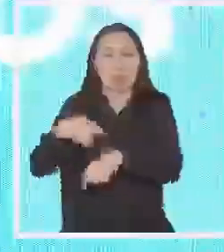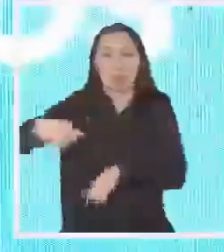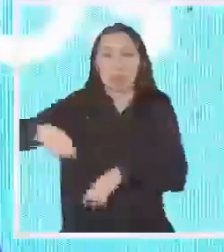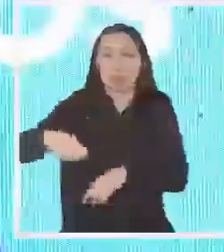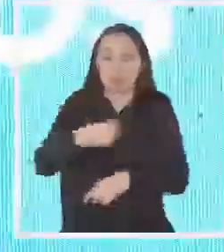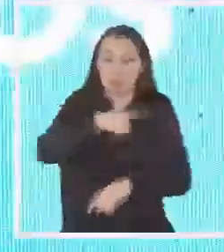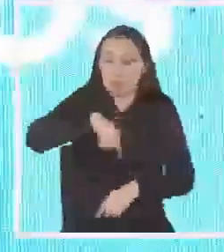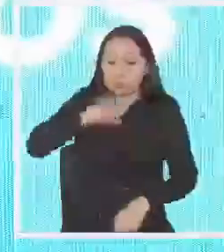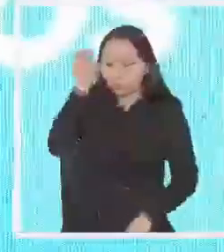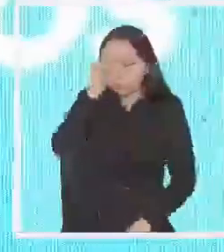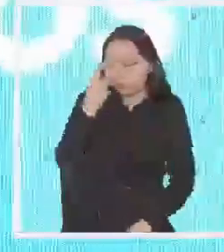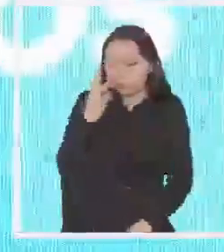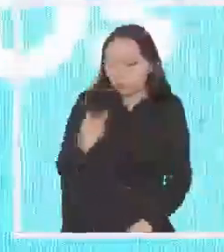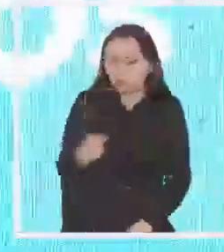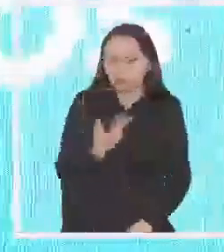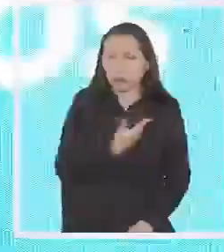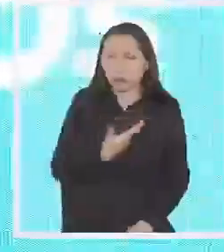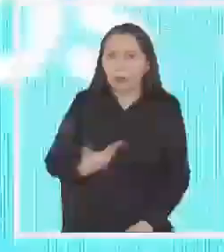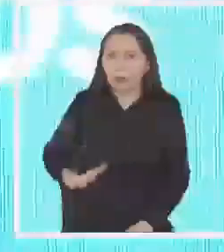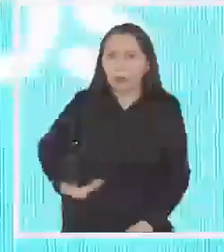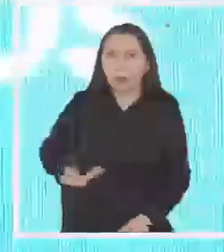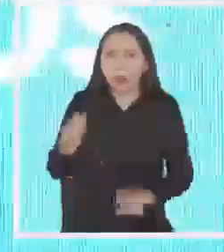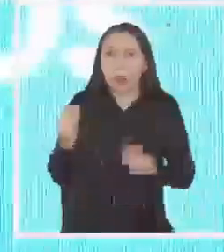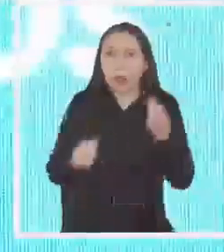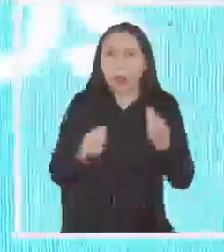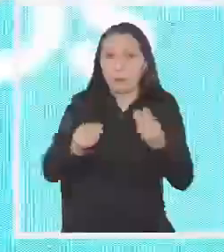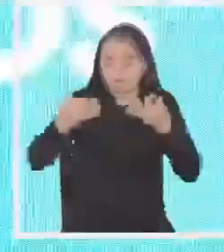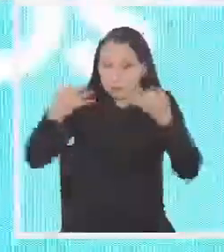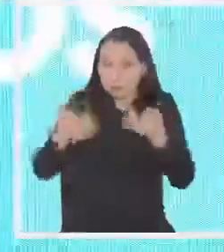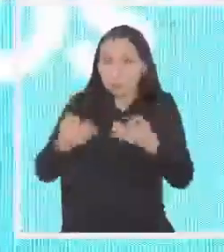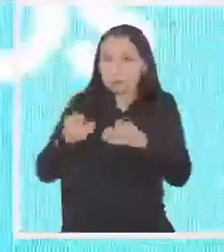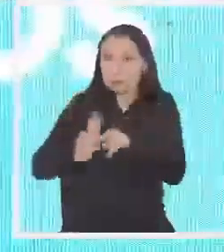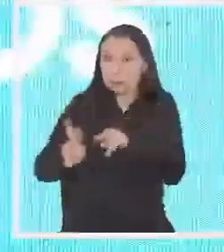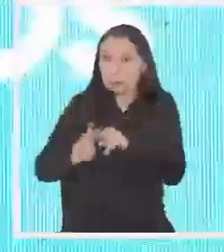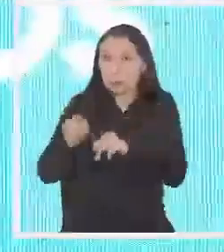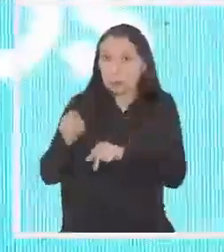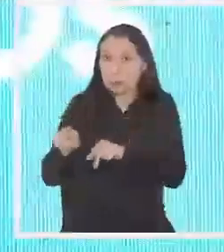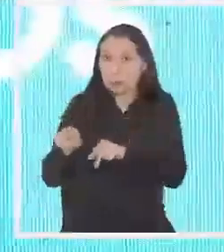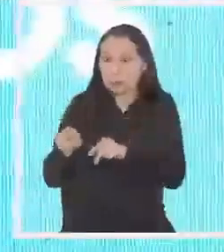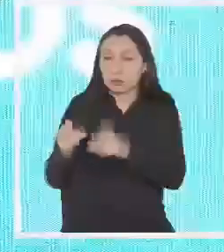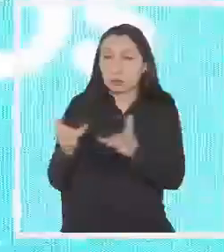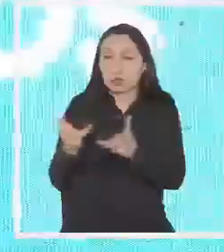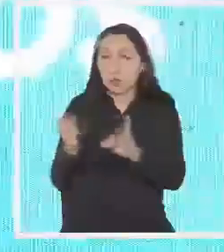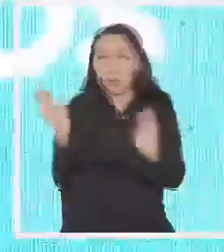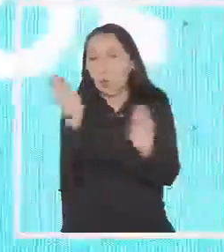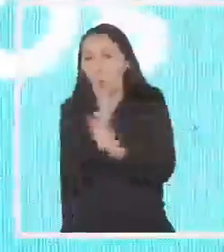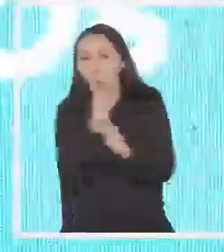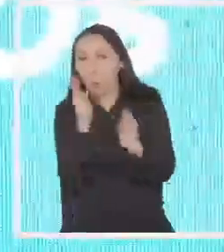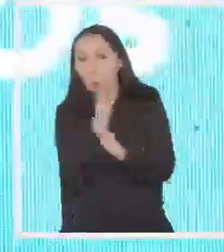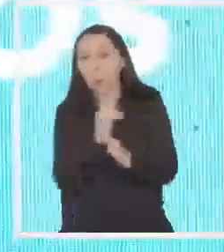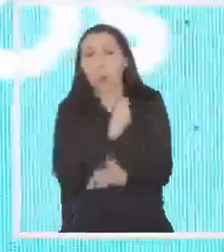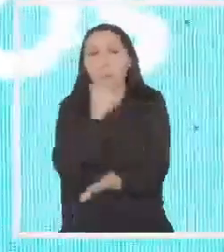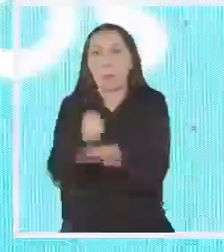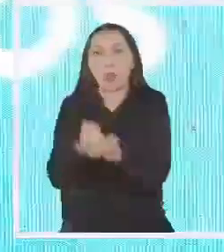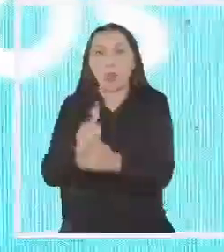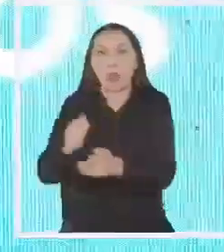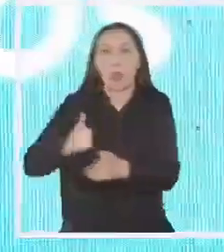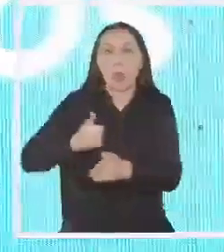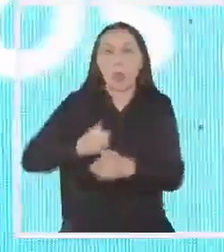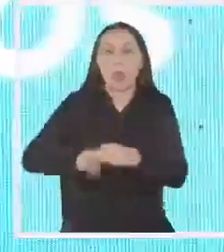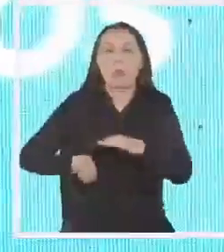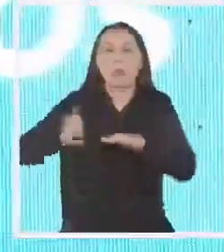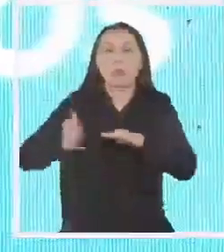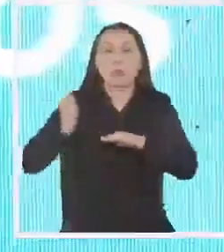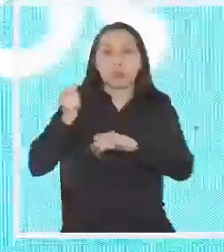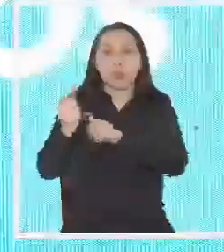desde nuestra perspectiva como gobierno, lo que en la práctica realiza es evadir el cumplimiento del fallo de un poder